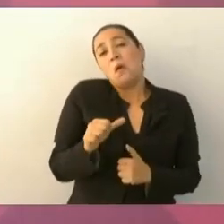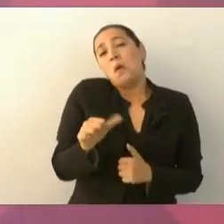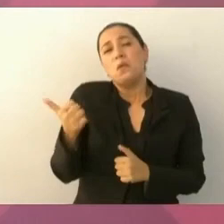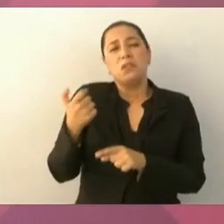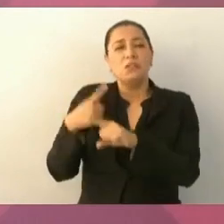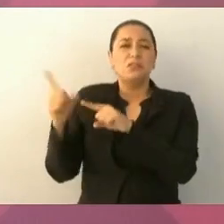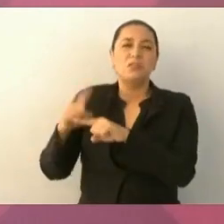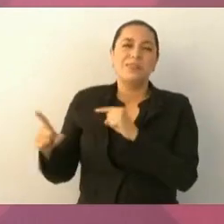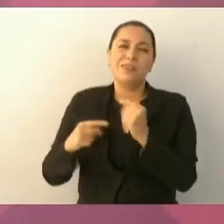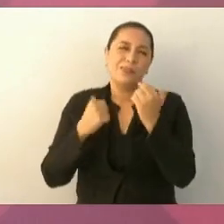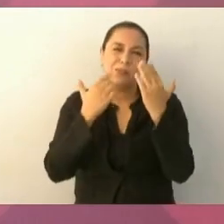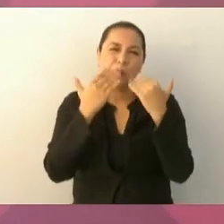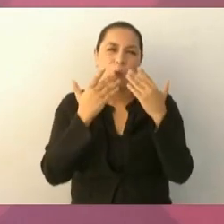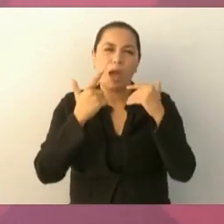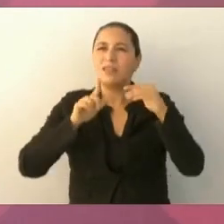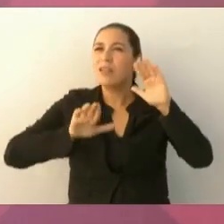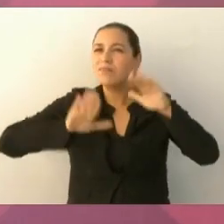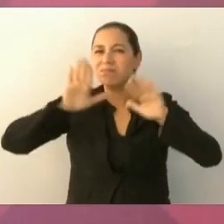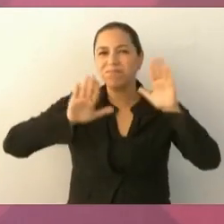democracia.